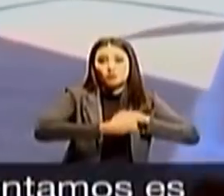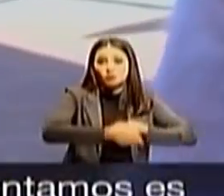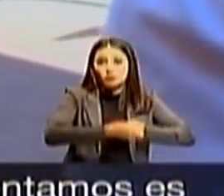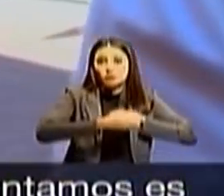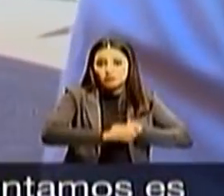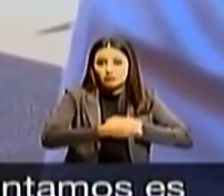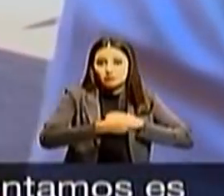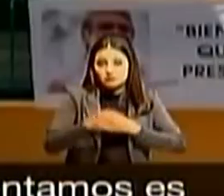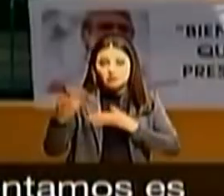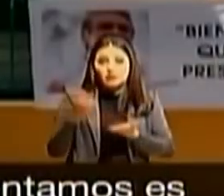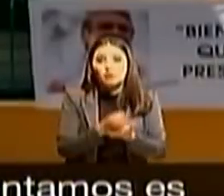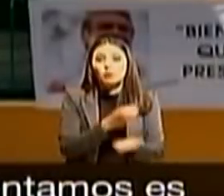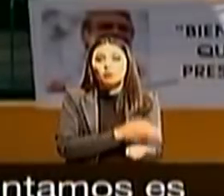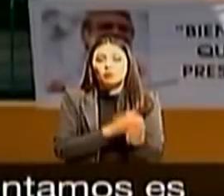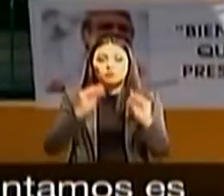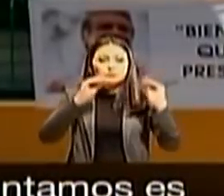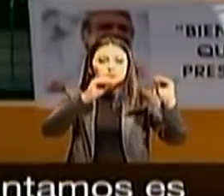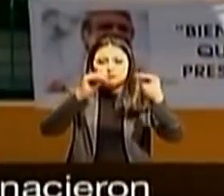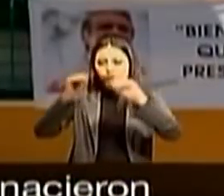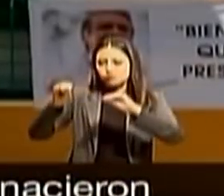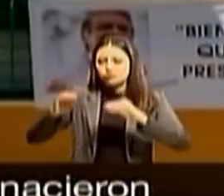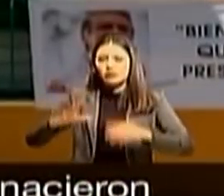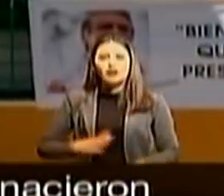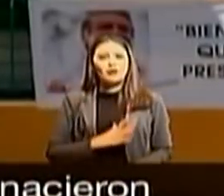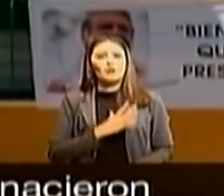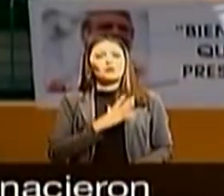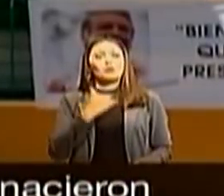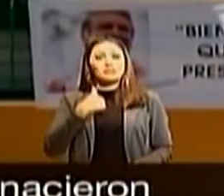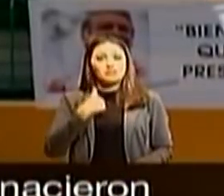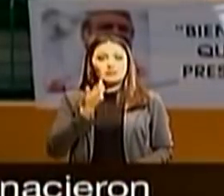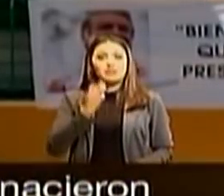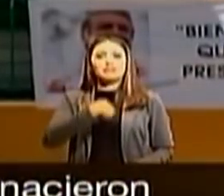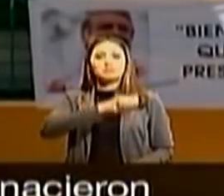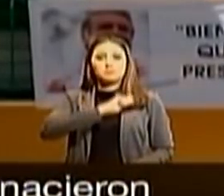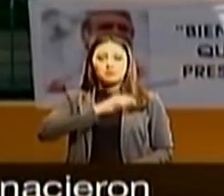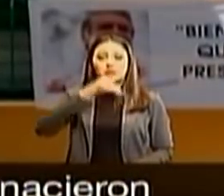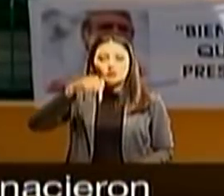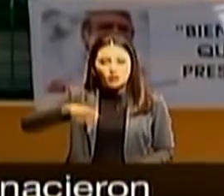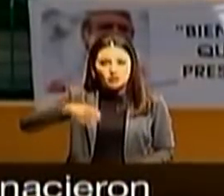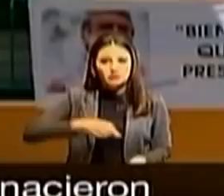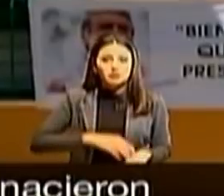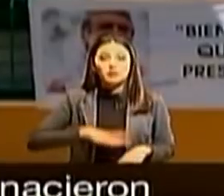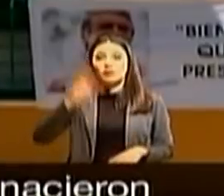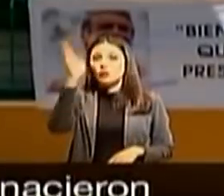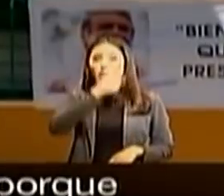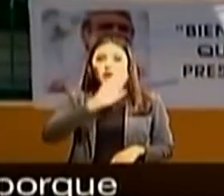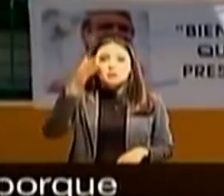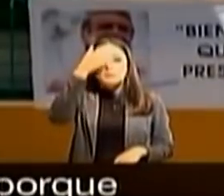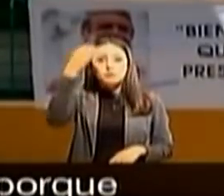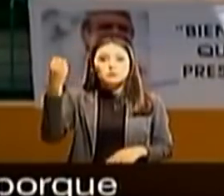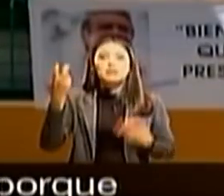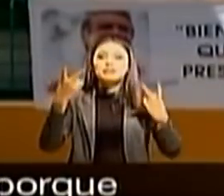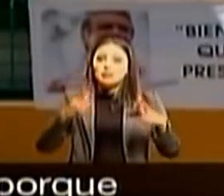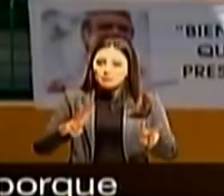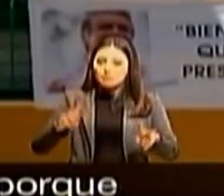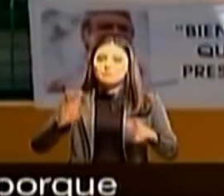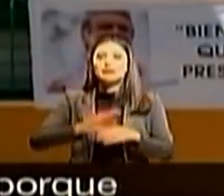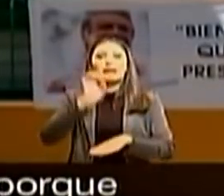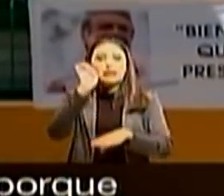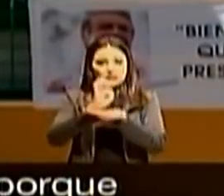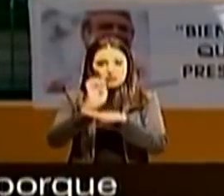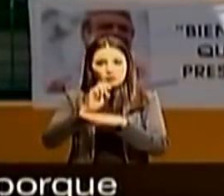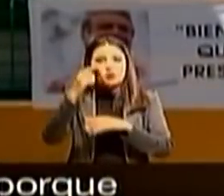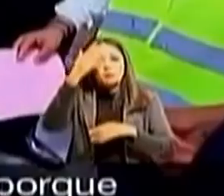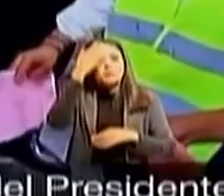que intentamos es empoderarlos, que se sientan orgullosos de decir, yo soy español porque ellos nacieron aquí, eso no hay que olvidarlo, pero también soy ecuatoriano porque